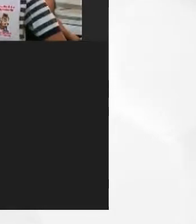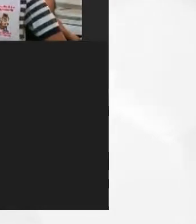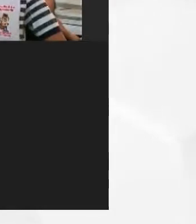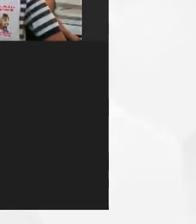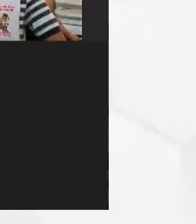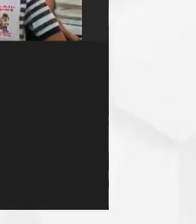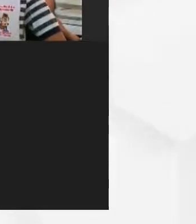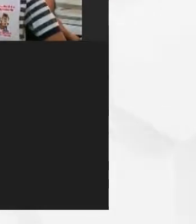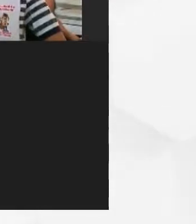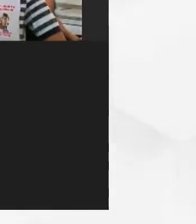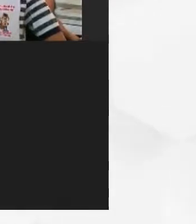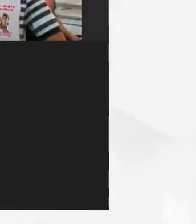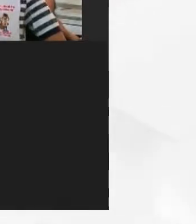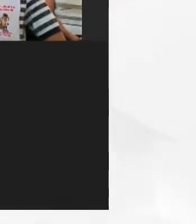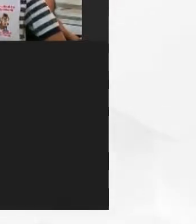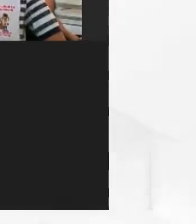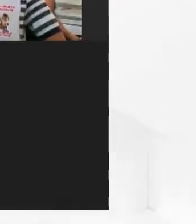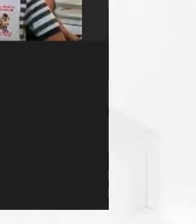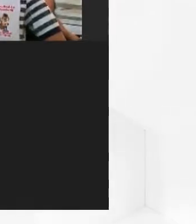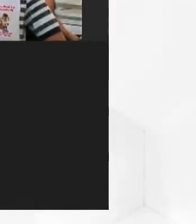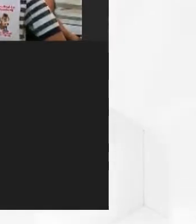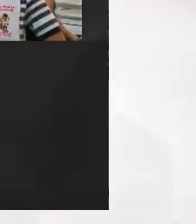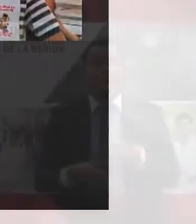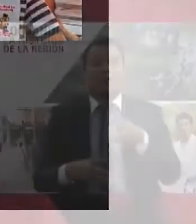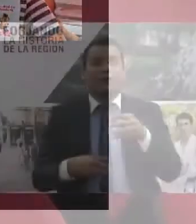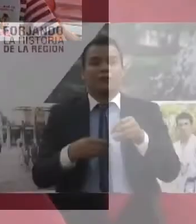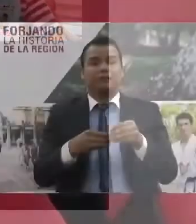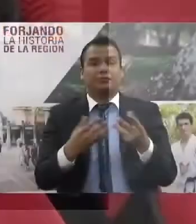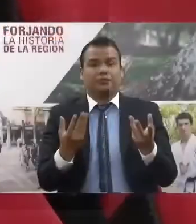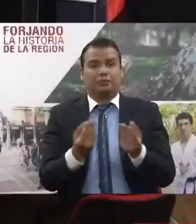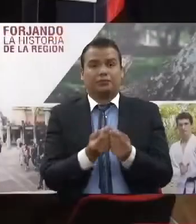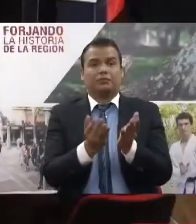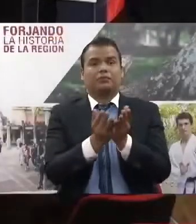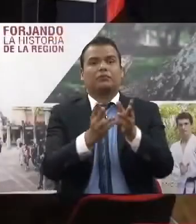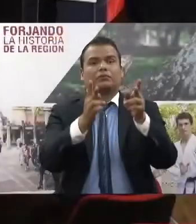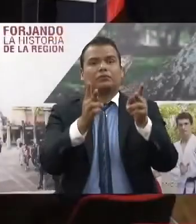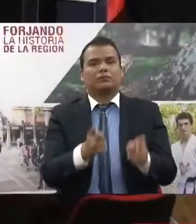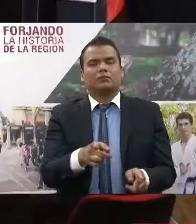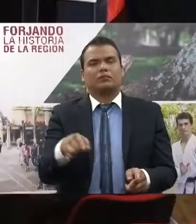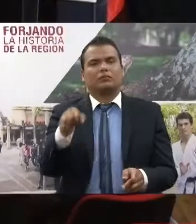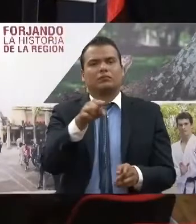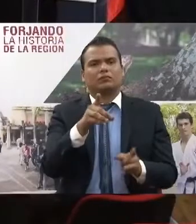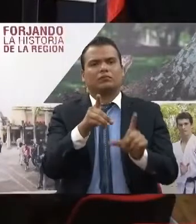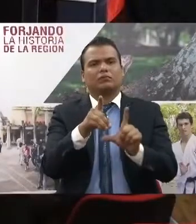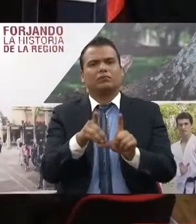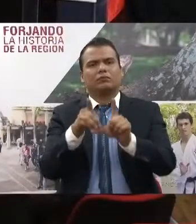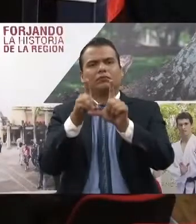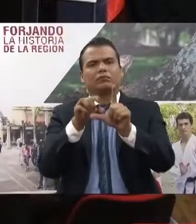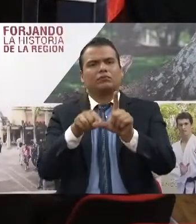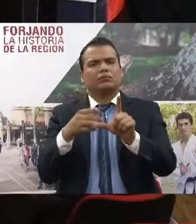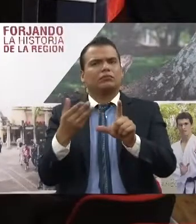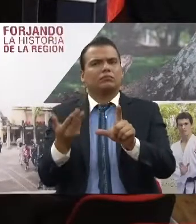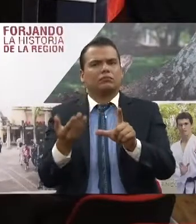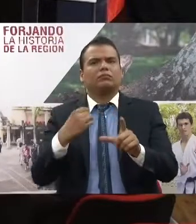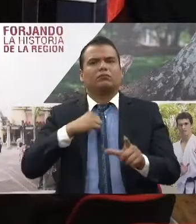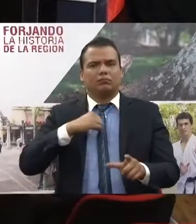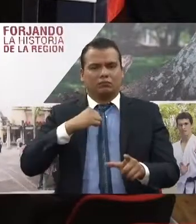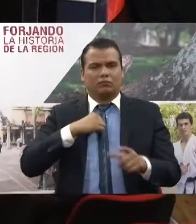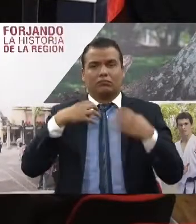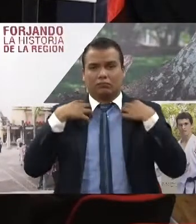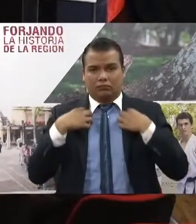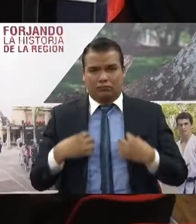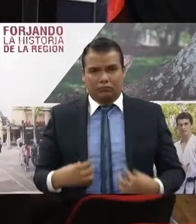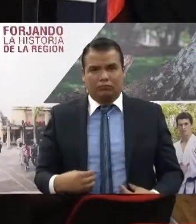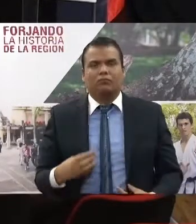primer título académico. Por su parte, los graduandos del doctorado llevan una estola